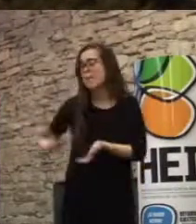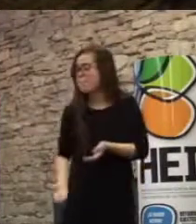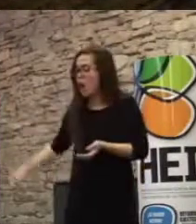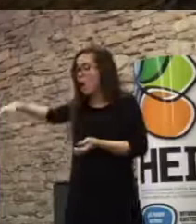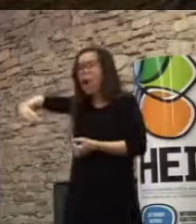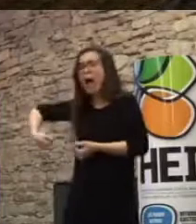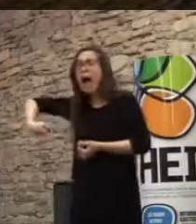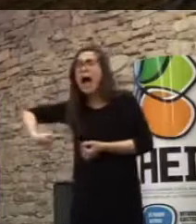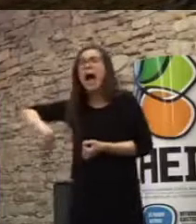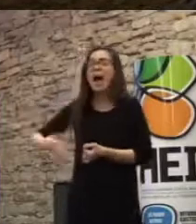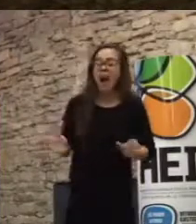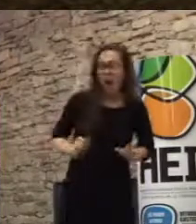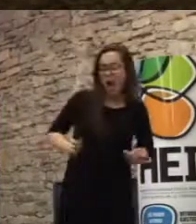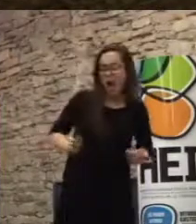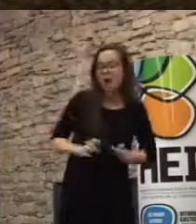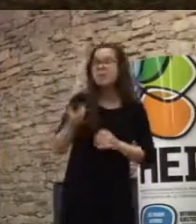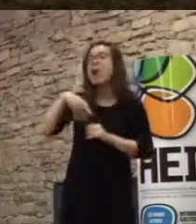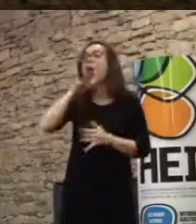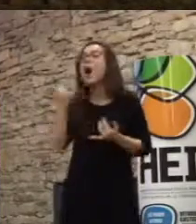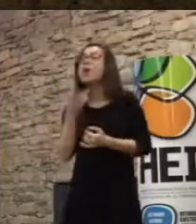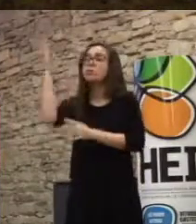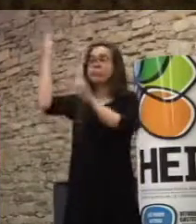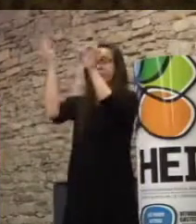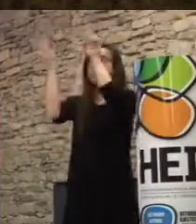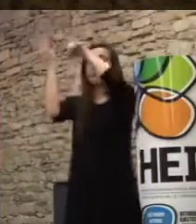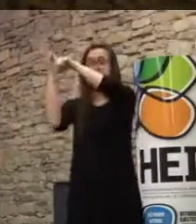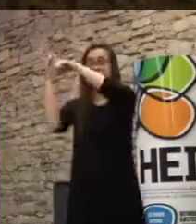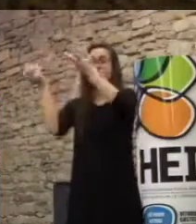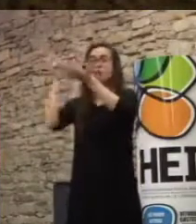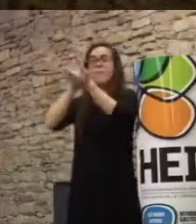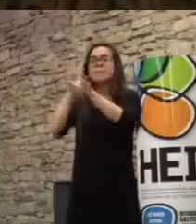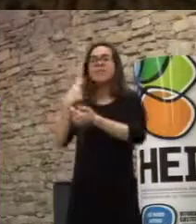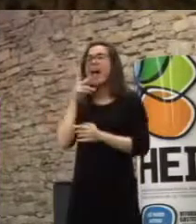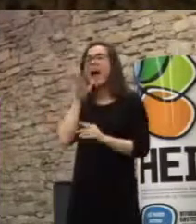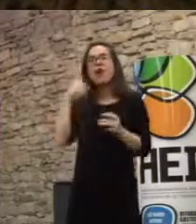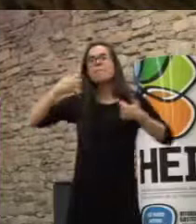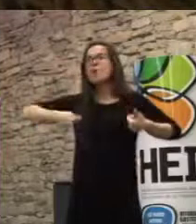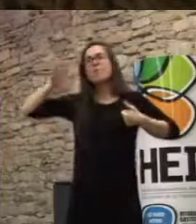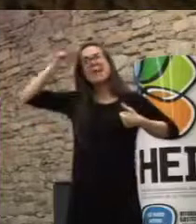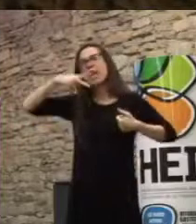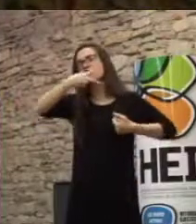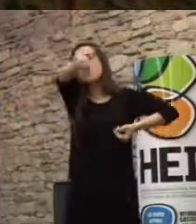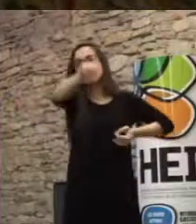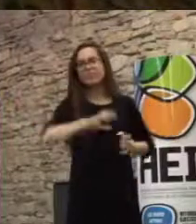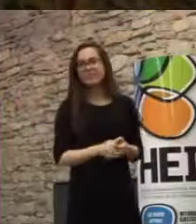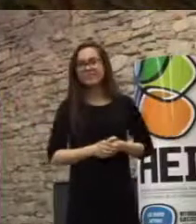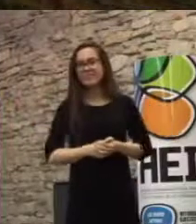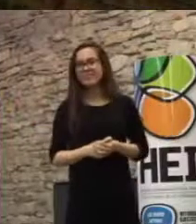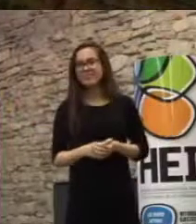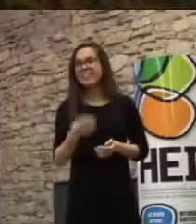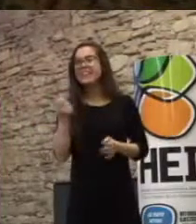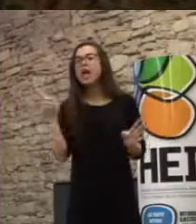en la cara ja ja ja ja mira para arriba no veáis este modo tampoco abrir los ojos por favor quien ha visto al joven